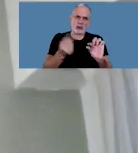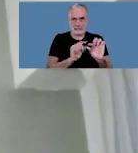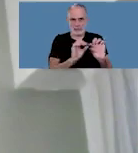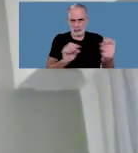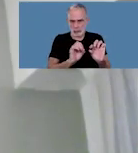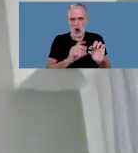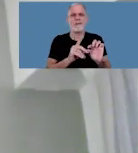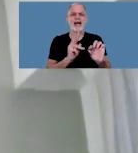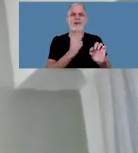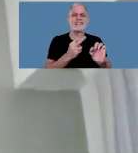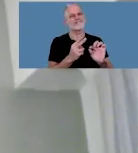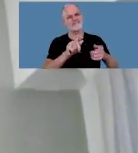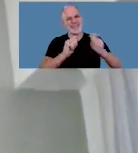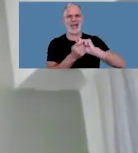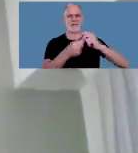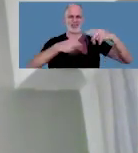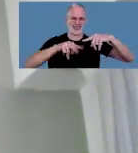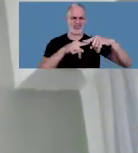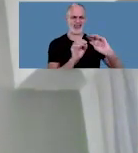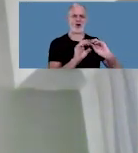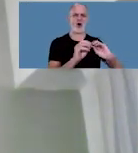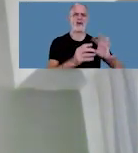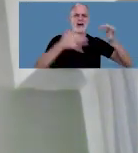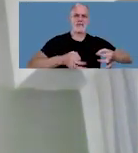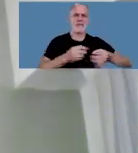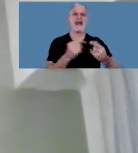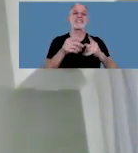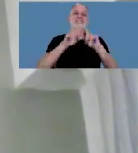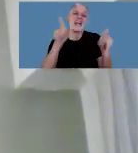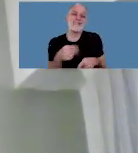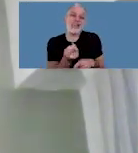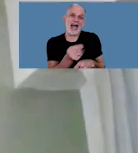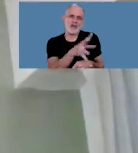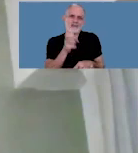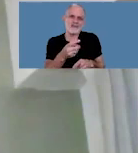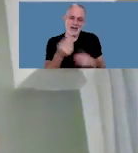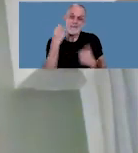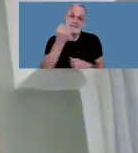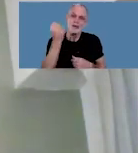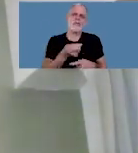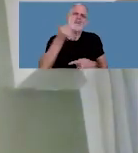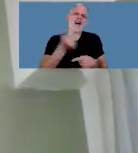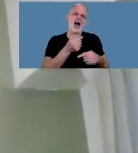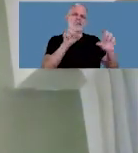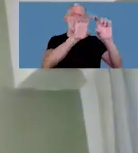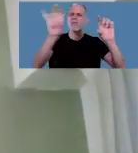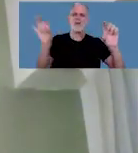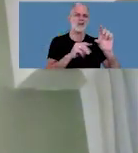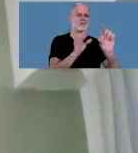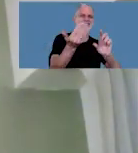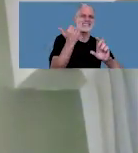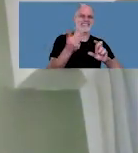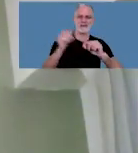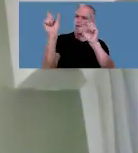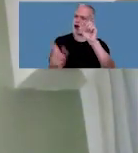nombre y apellido, si pueden, por favor, renombrarse para el certificado, para nosotros es mucho más sencillo. Igualmente vamos a subir el